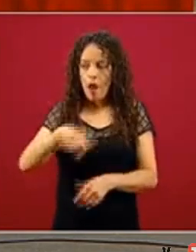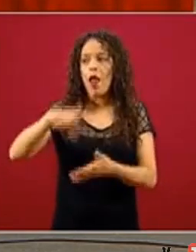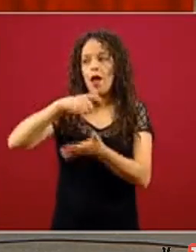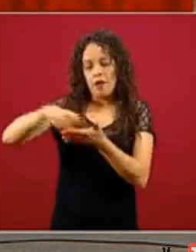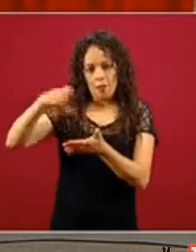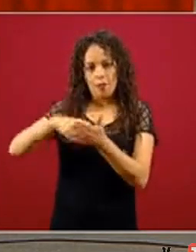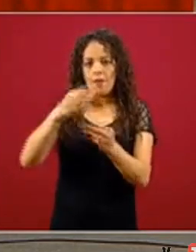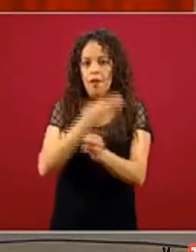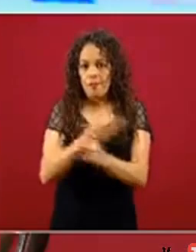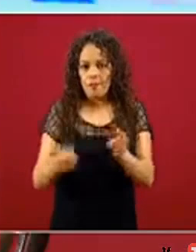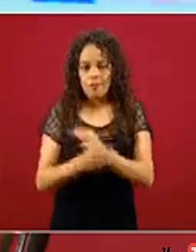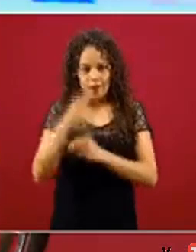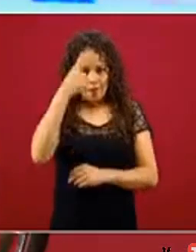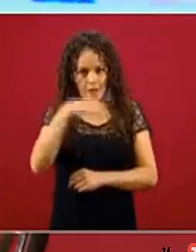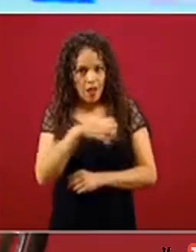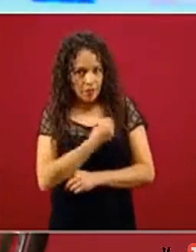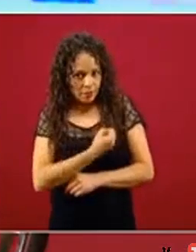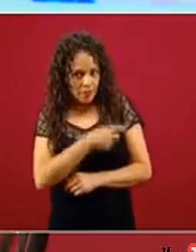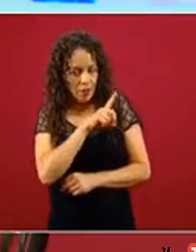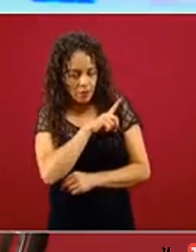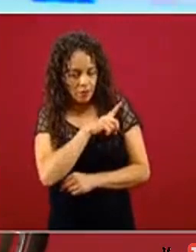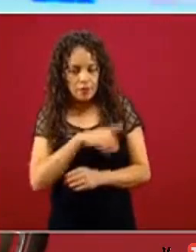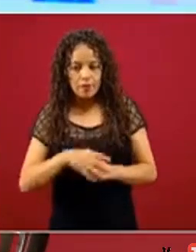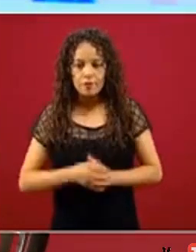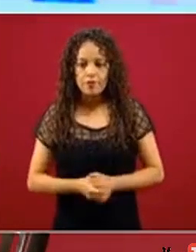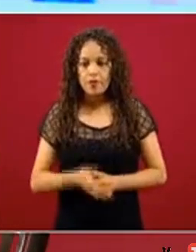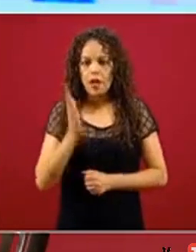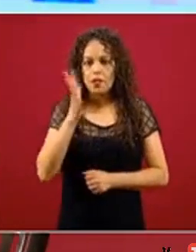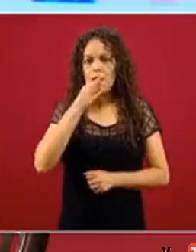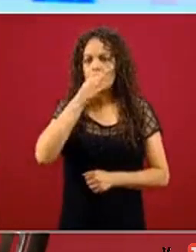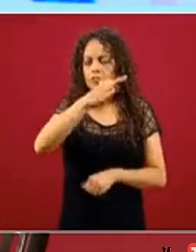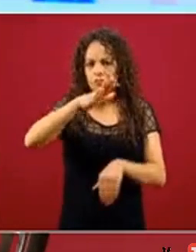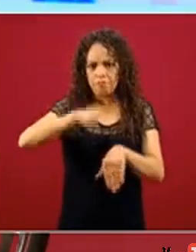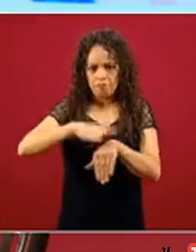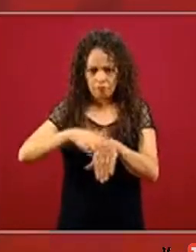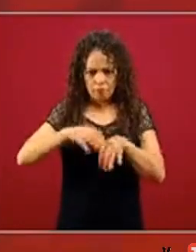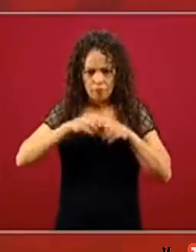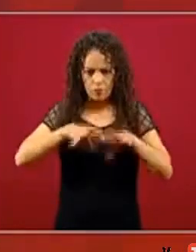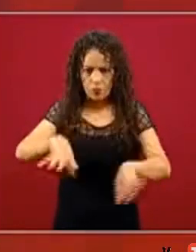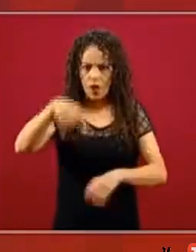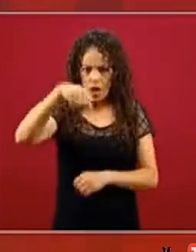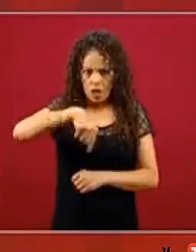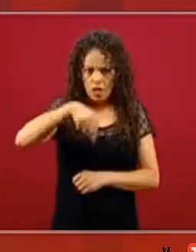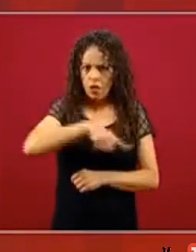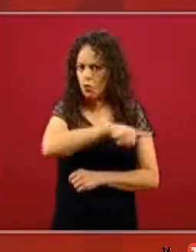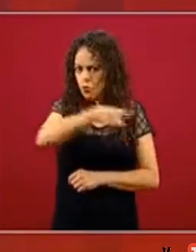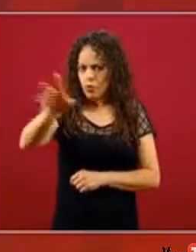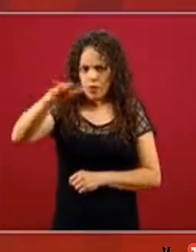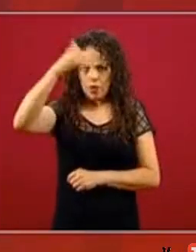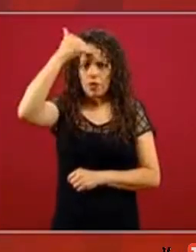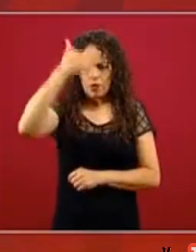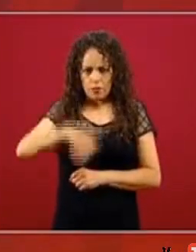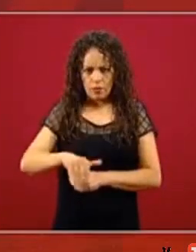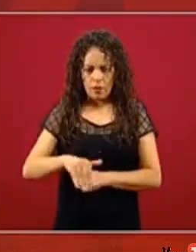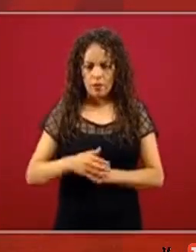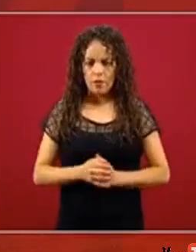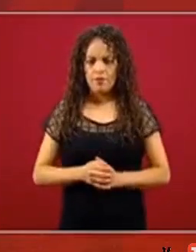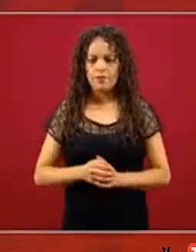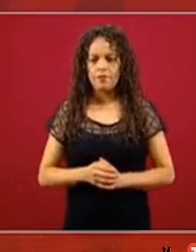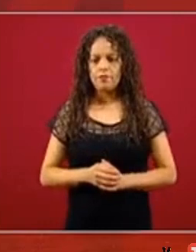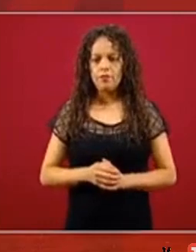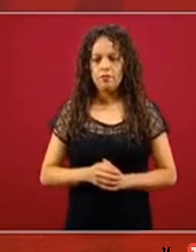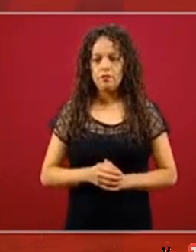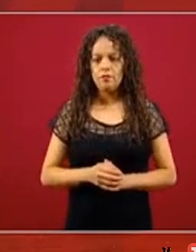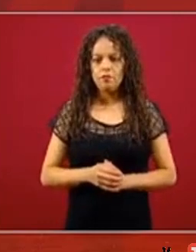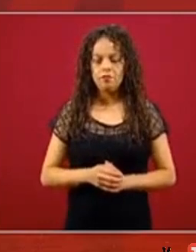hecho públicas o hemos comentado aquí, a veces por iniciativa propia, periódicamente